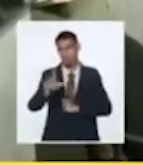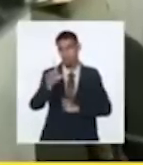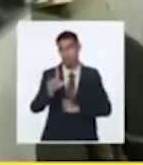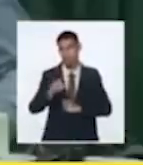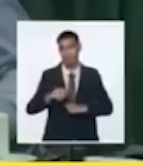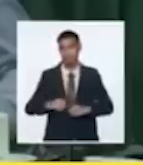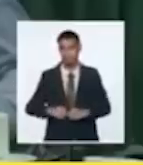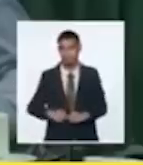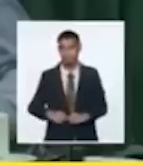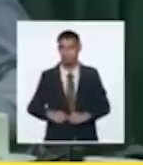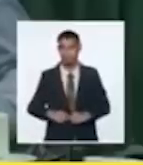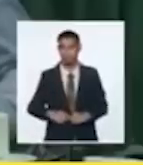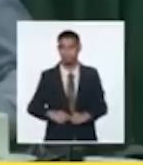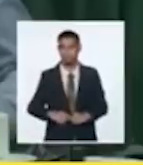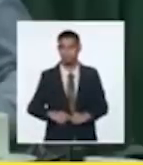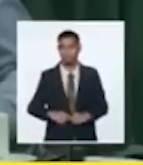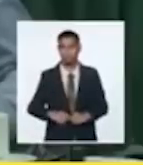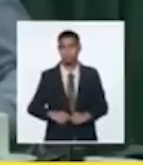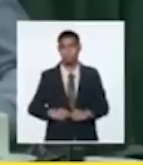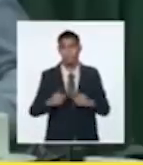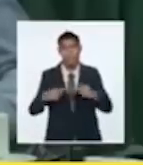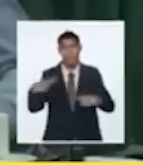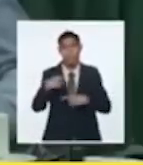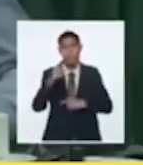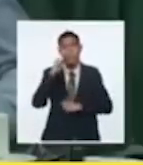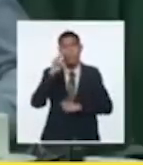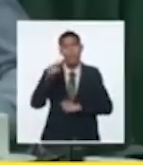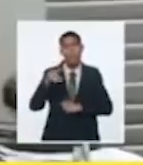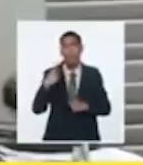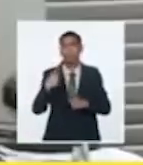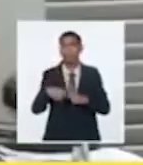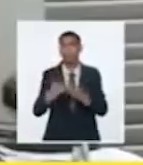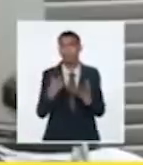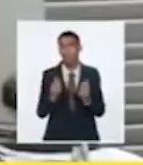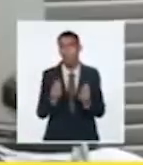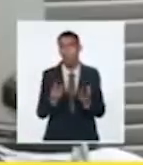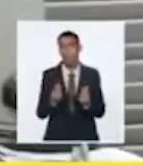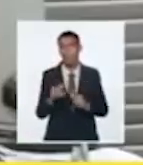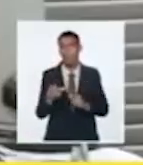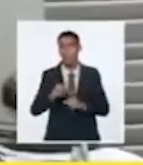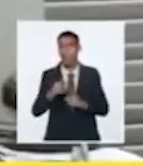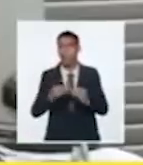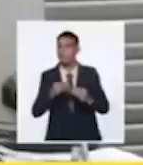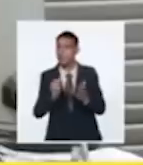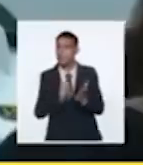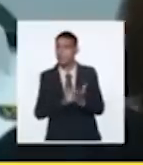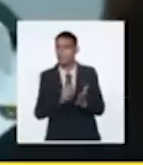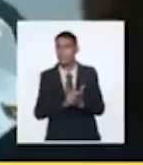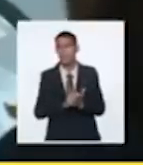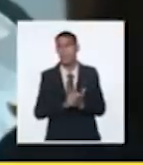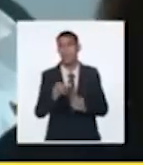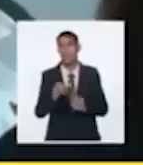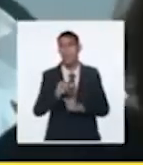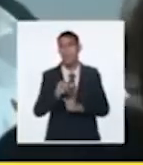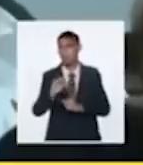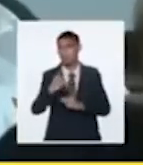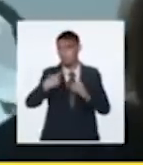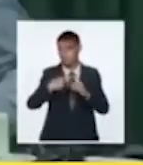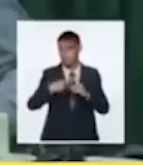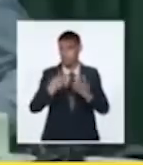la nación. Claro. Y sobre todo buscar materias primas vinculadas a la producción de alimentos. también nuevas formas